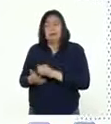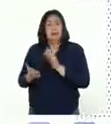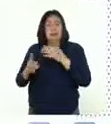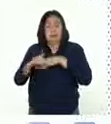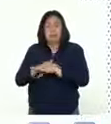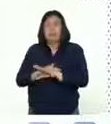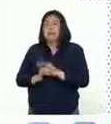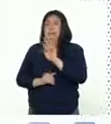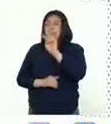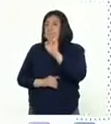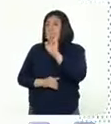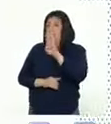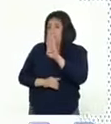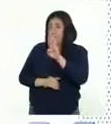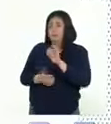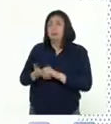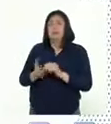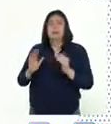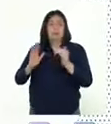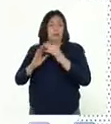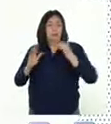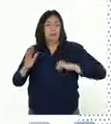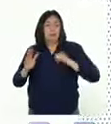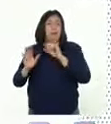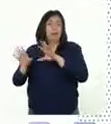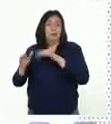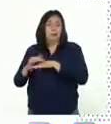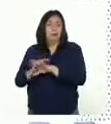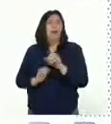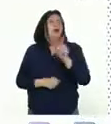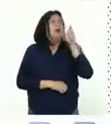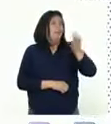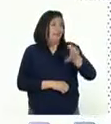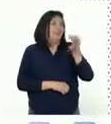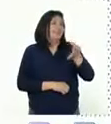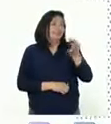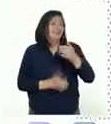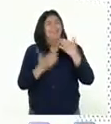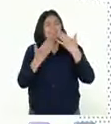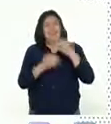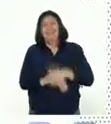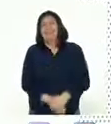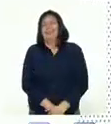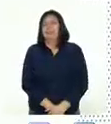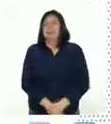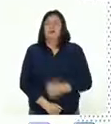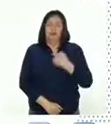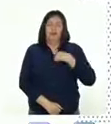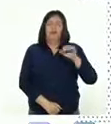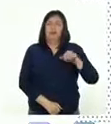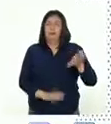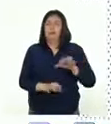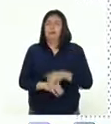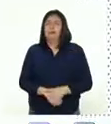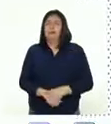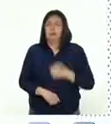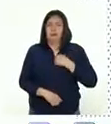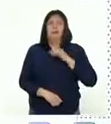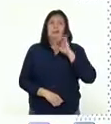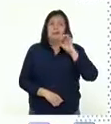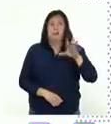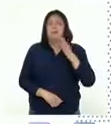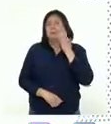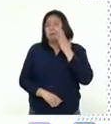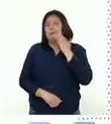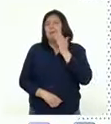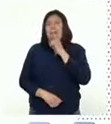que entren a la página web de la municipalidad. Es verdad. Gracias. Lo haré. Les diré